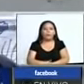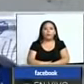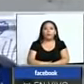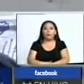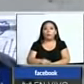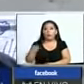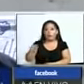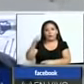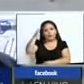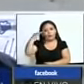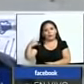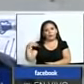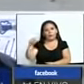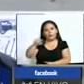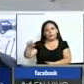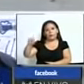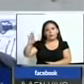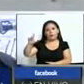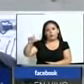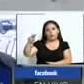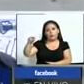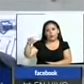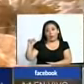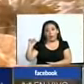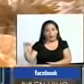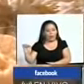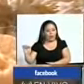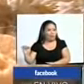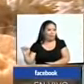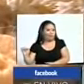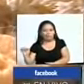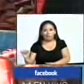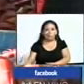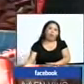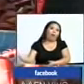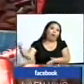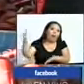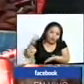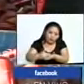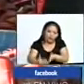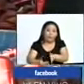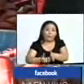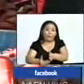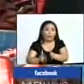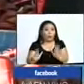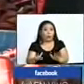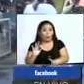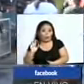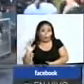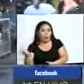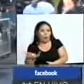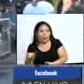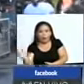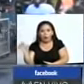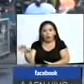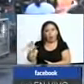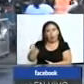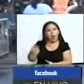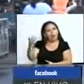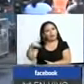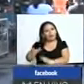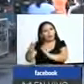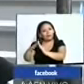como en el caso de Doña Blanca, quien prácticamente tuvo que iniciar de cero luego de que le robaran su mercadería durante el